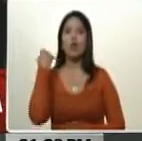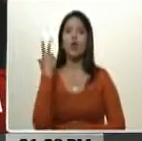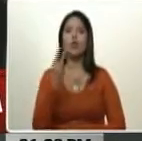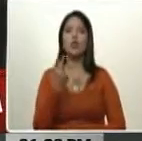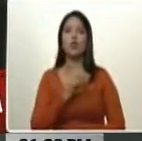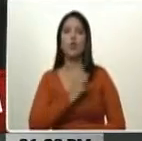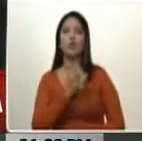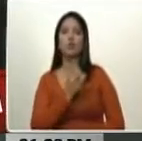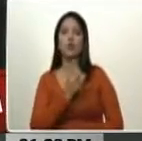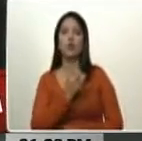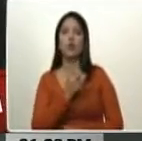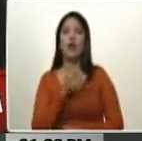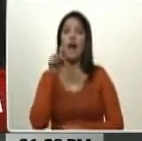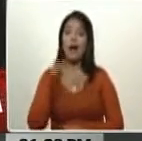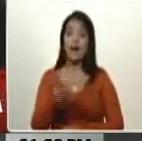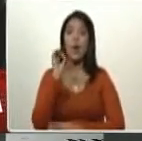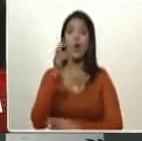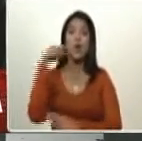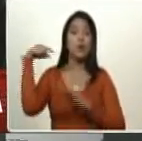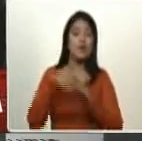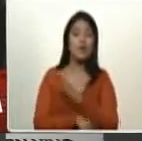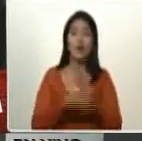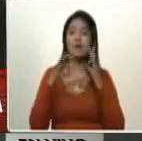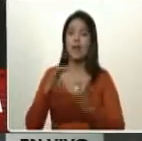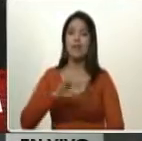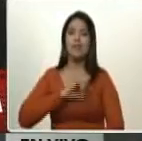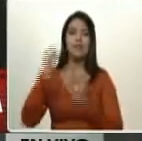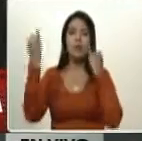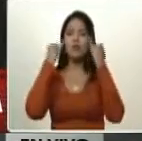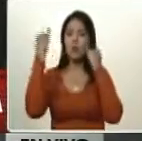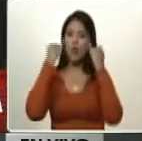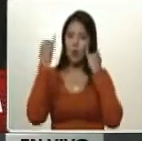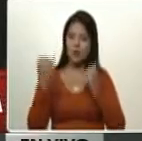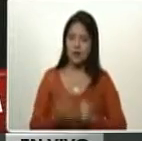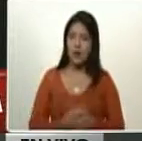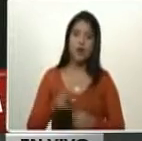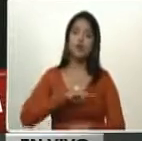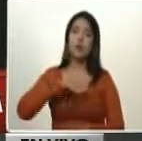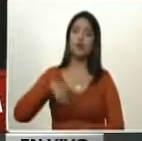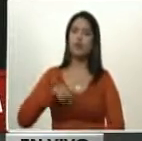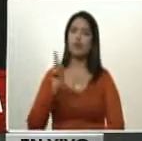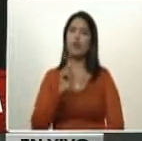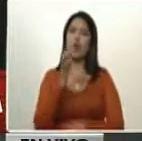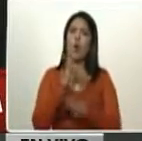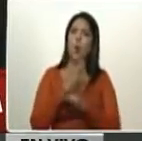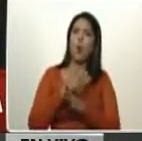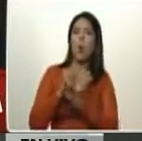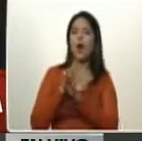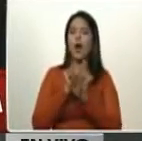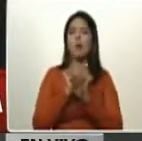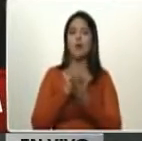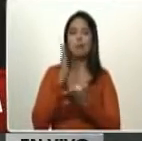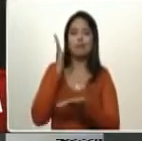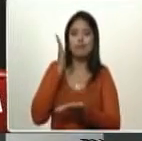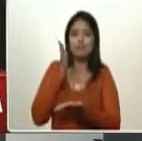cliché, es un Congreso profundamente ideológico. Nosotros nos jugamos a la neutralidad.